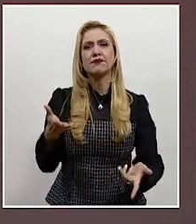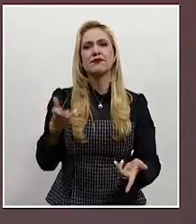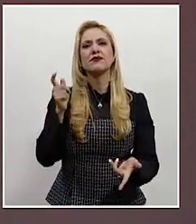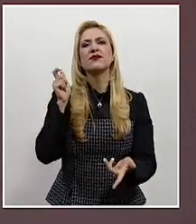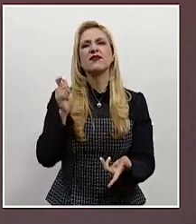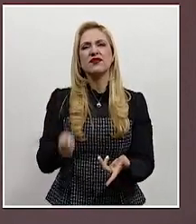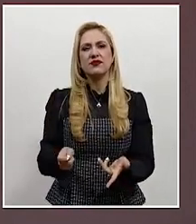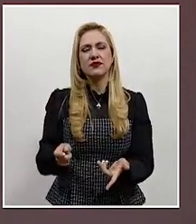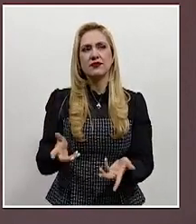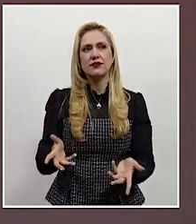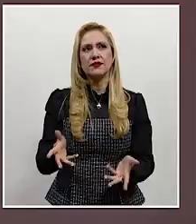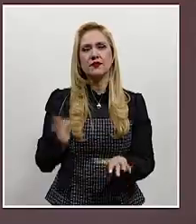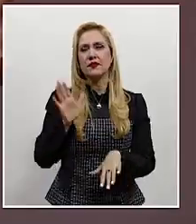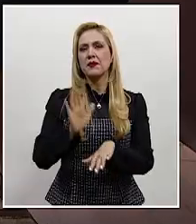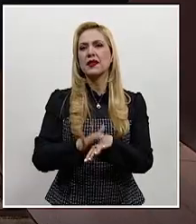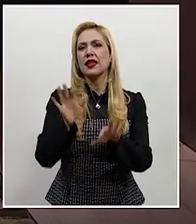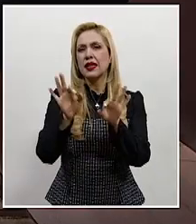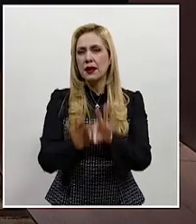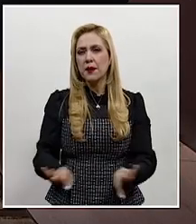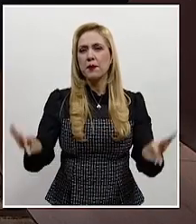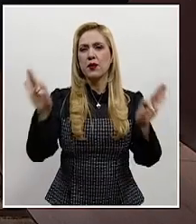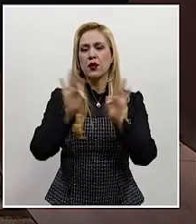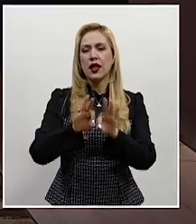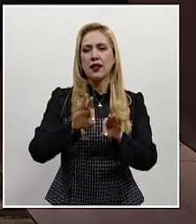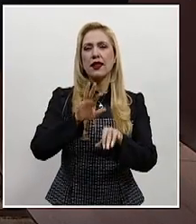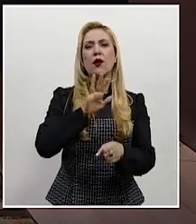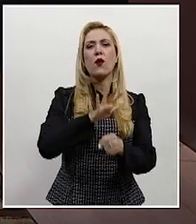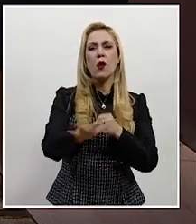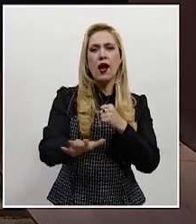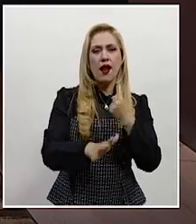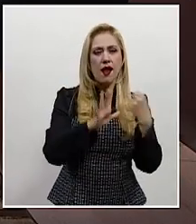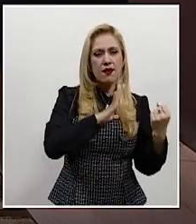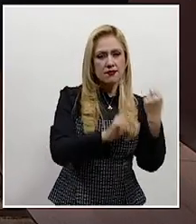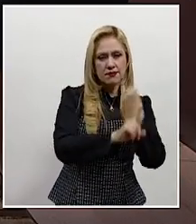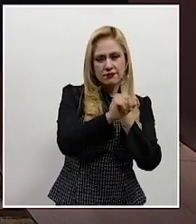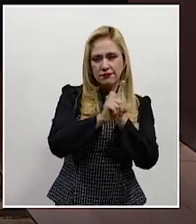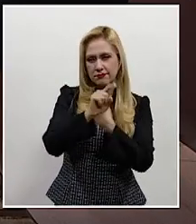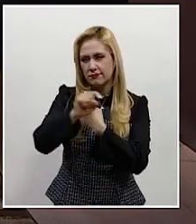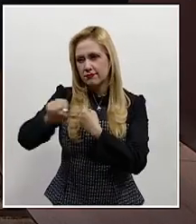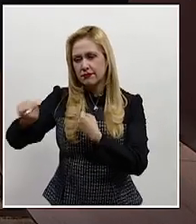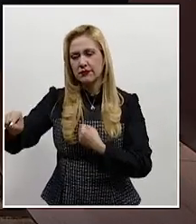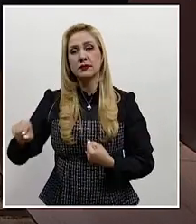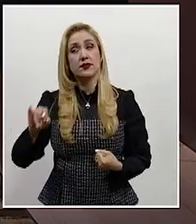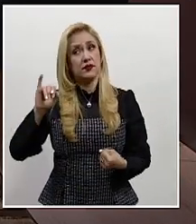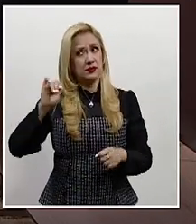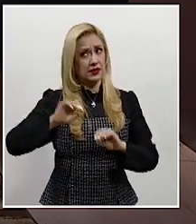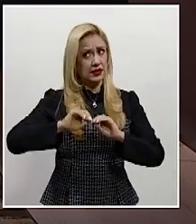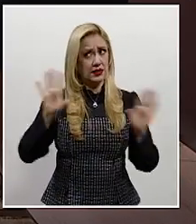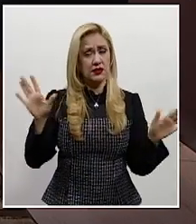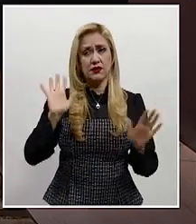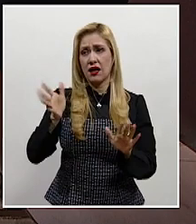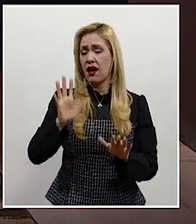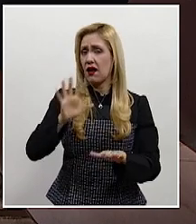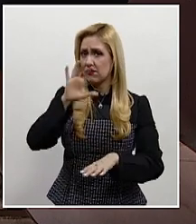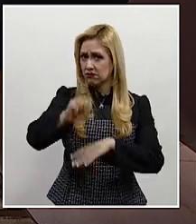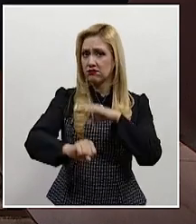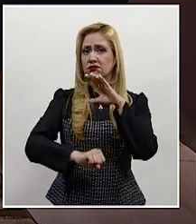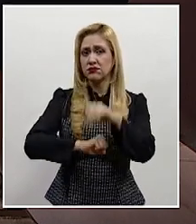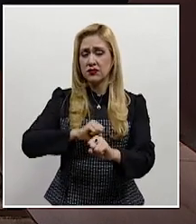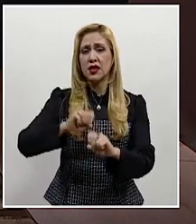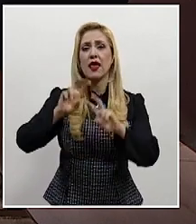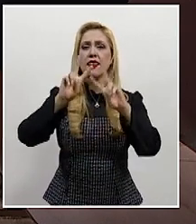el punto, como las áreas de oportunidad, ¿no? Claro, yo creo que hemos avanzado mucho. Está, por supuesto, estos temas